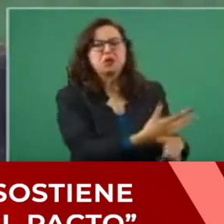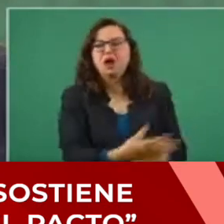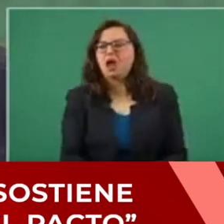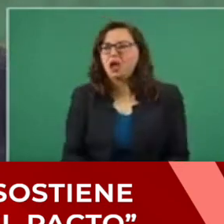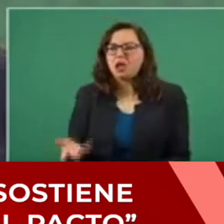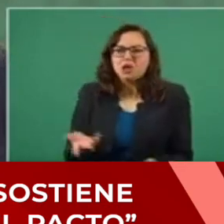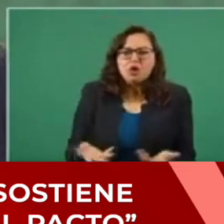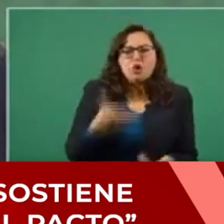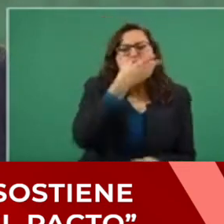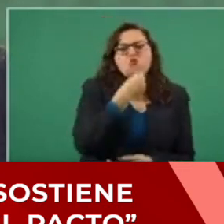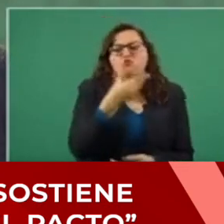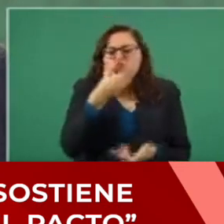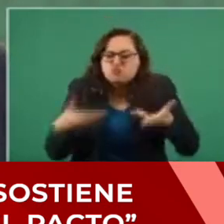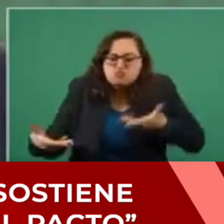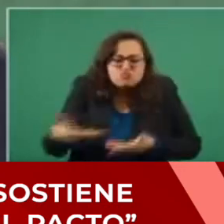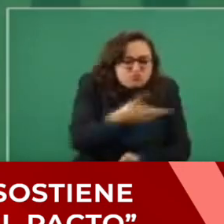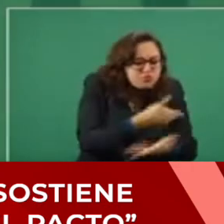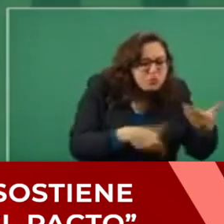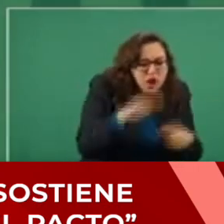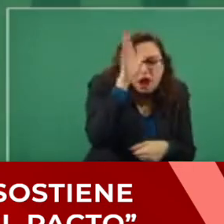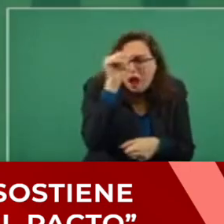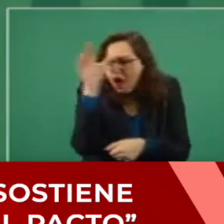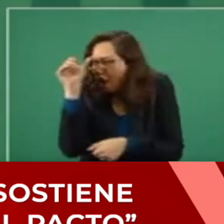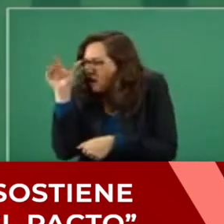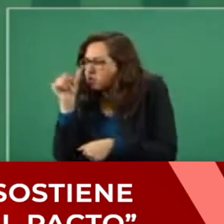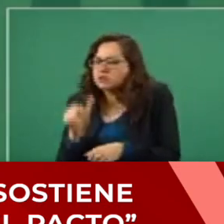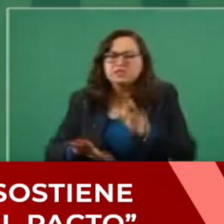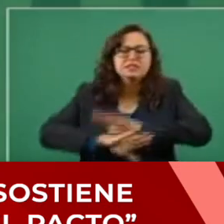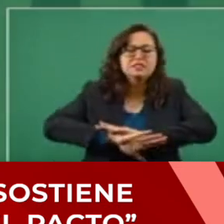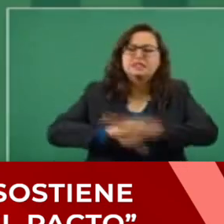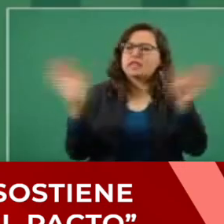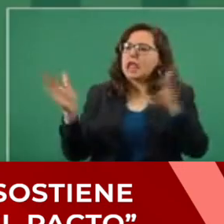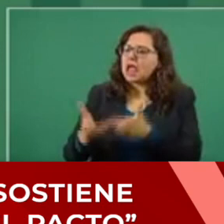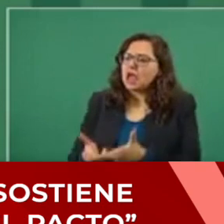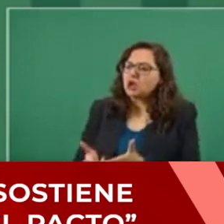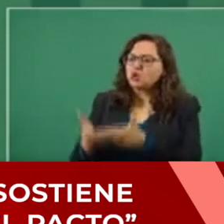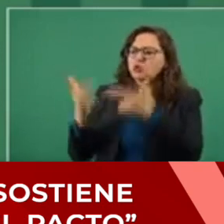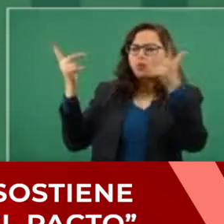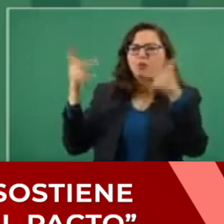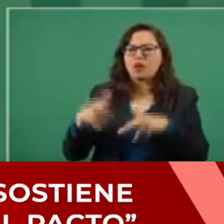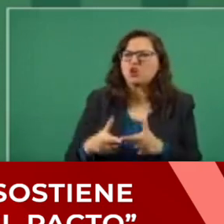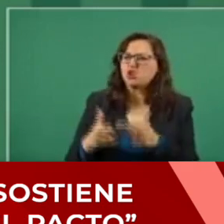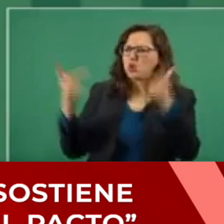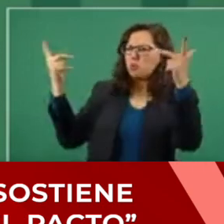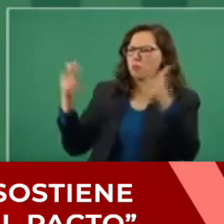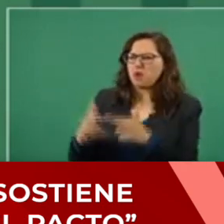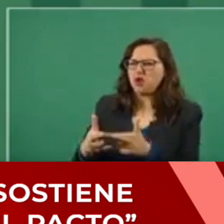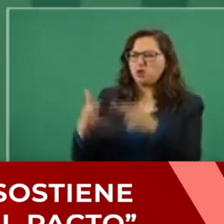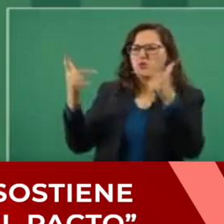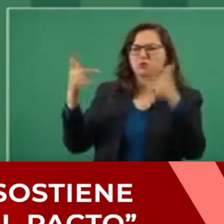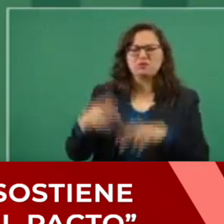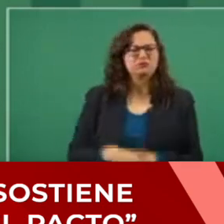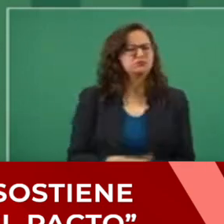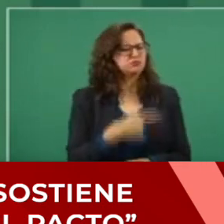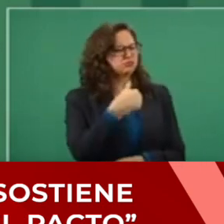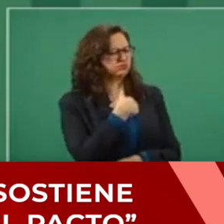sinceramente, y no miento, me enteré de lo que era eso hace 5 días,